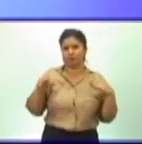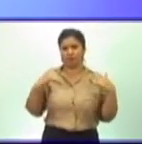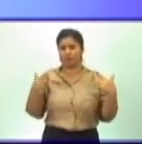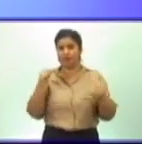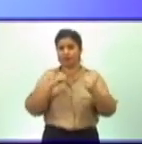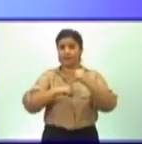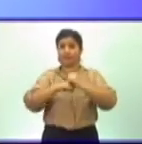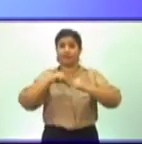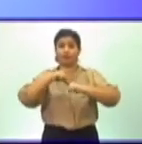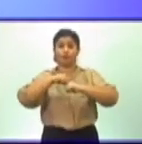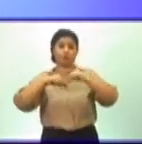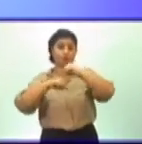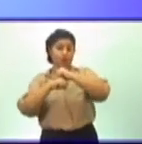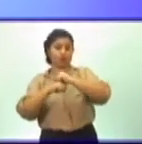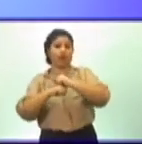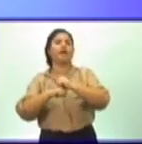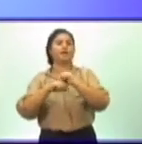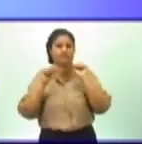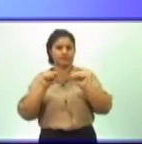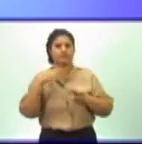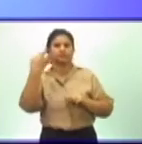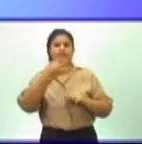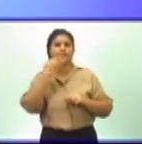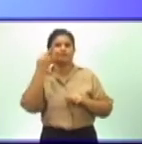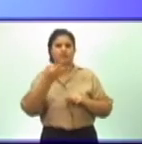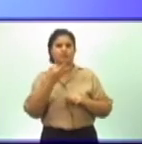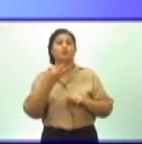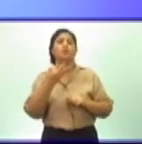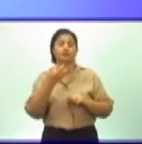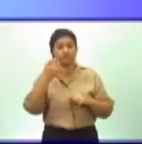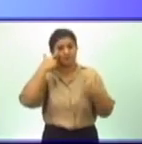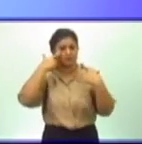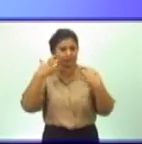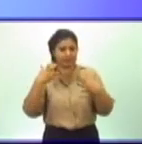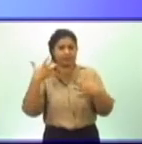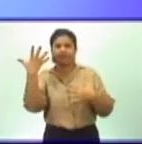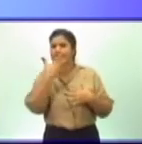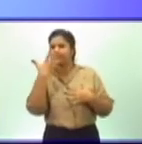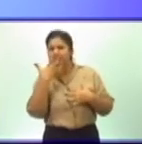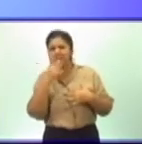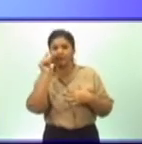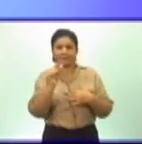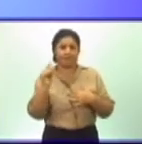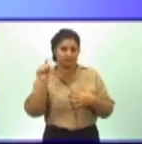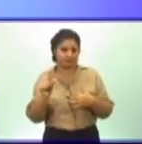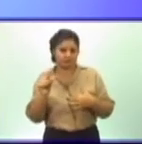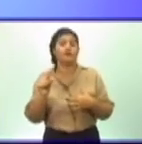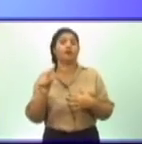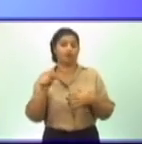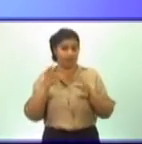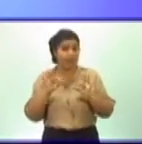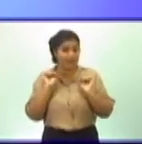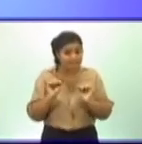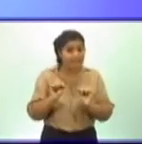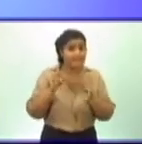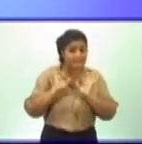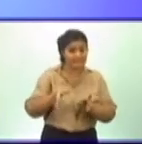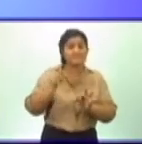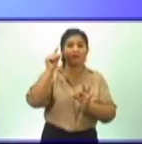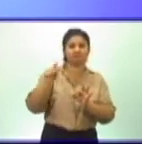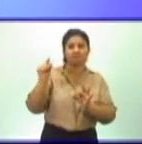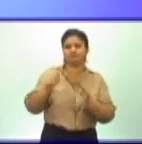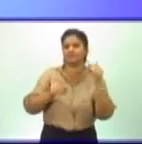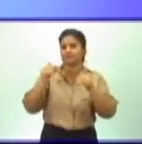el argumento. El sistema de personajes, que ya lo vimos, las peculiaridades que tiene